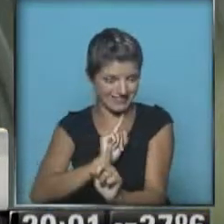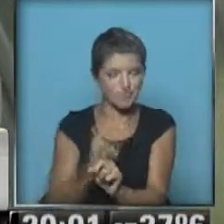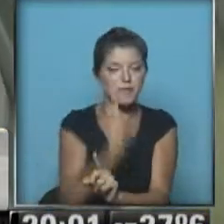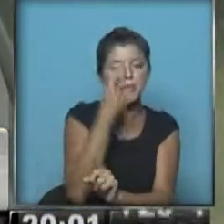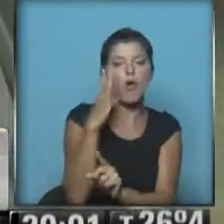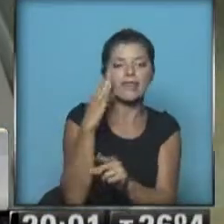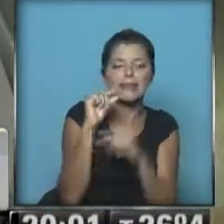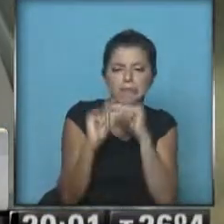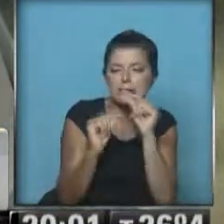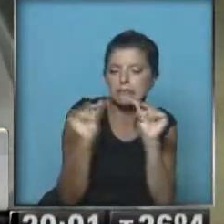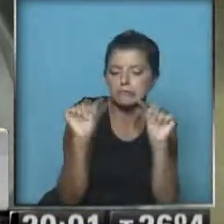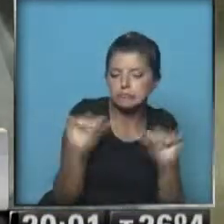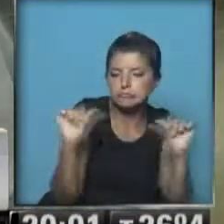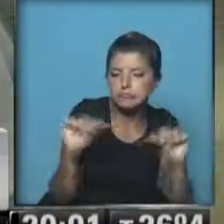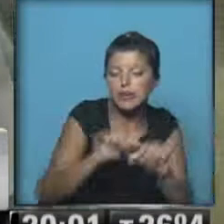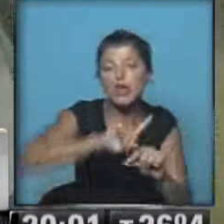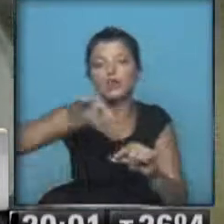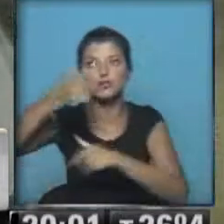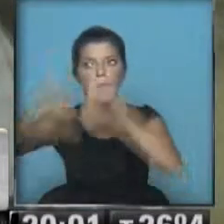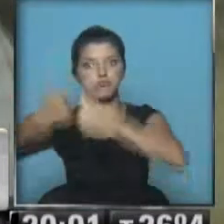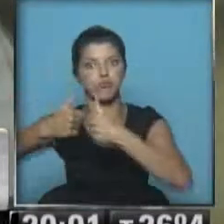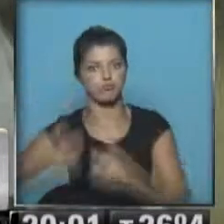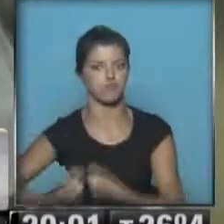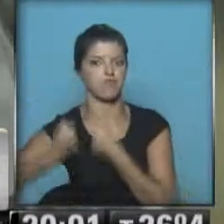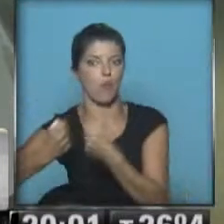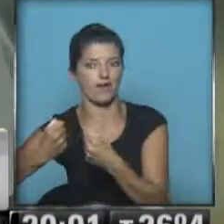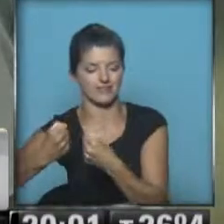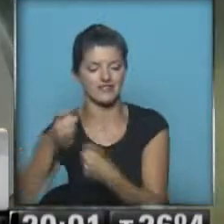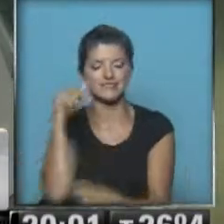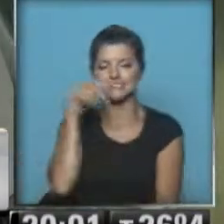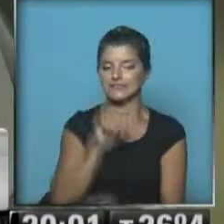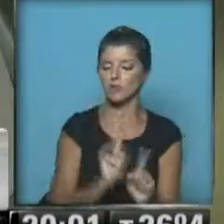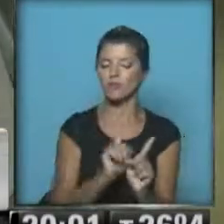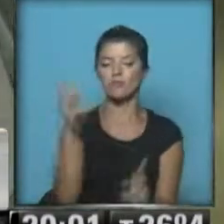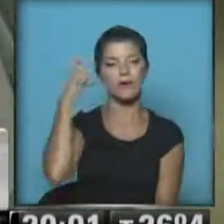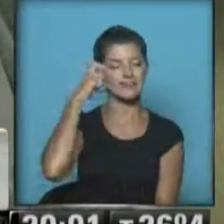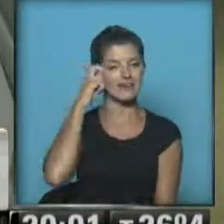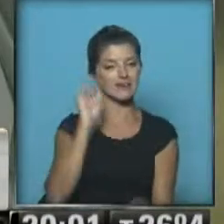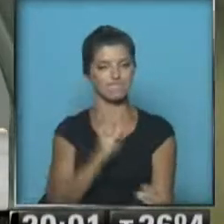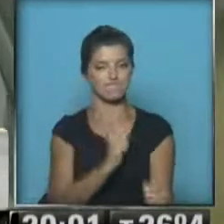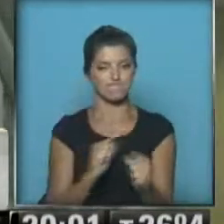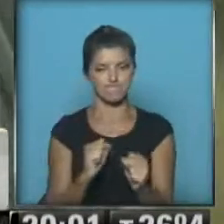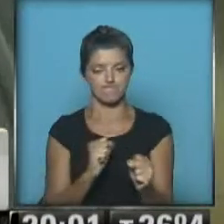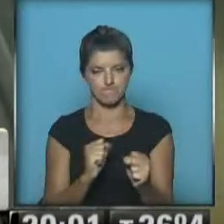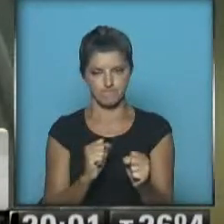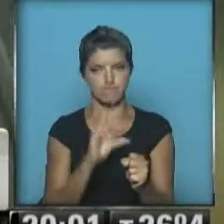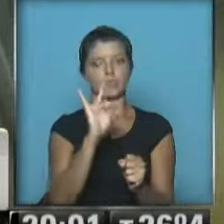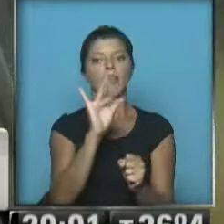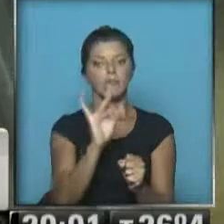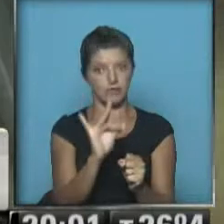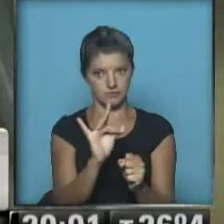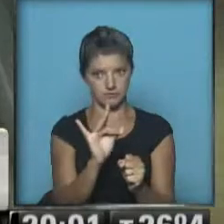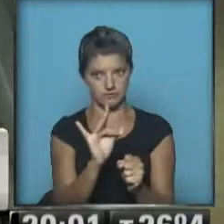deshilachando y iban creciendo las otras candidaturas. Y eso lo ponía al radicalismo en un lugar difícil para...